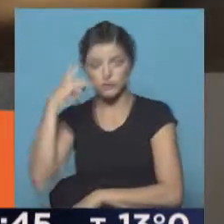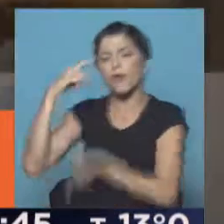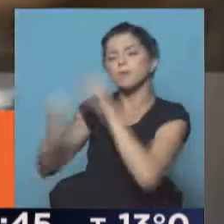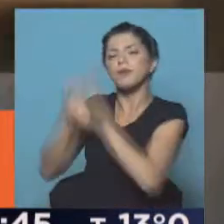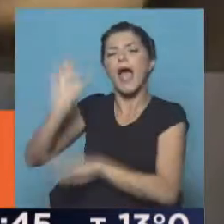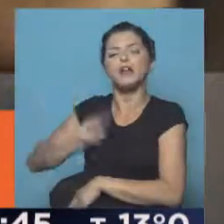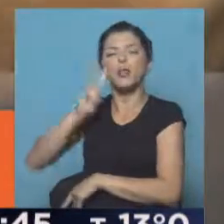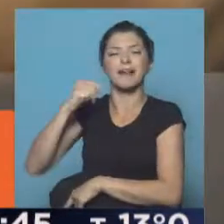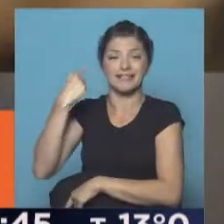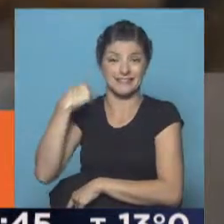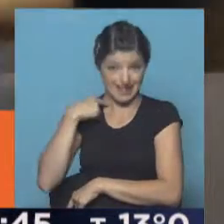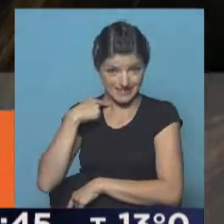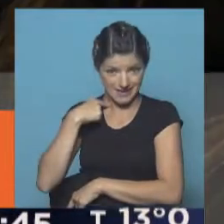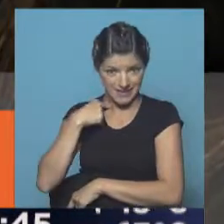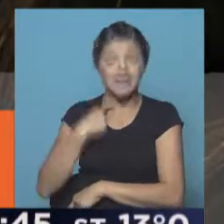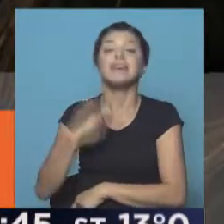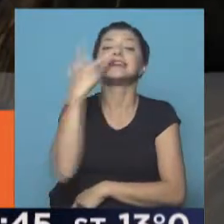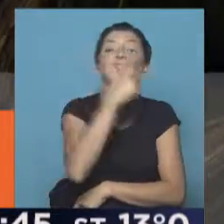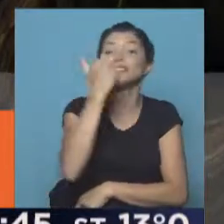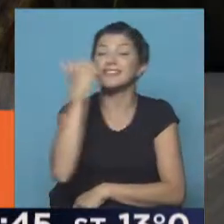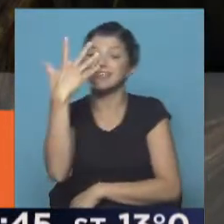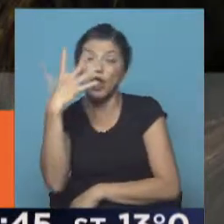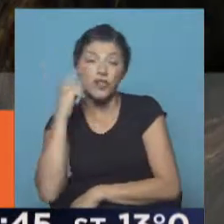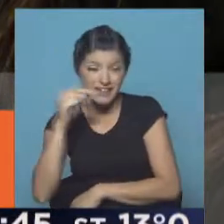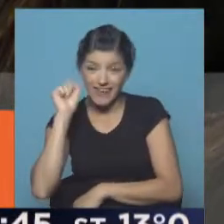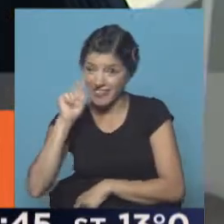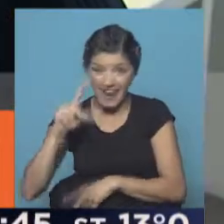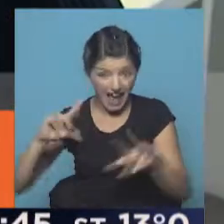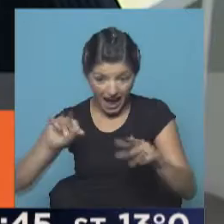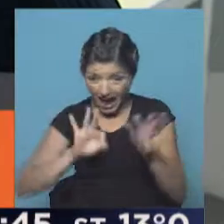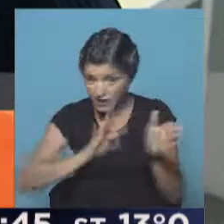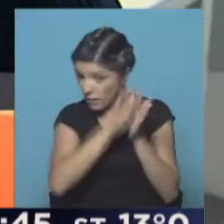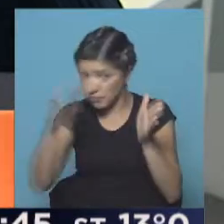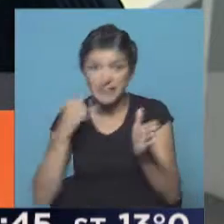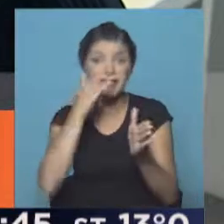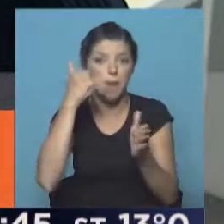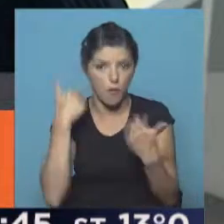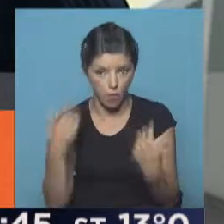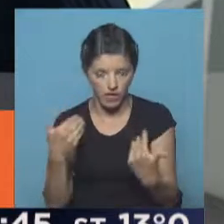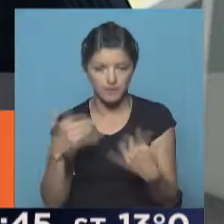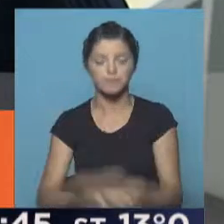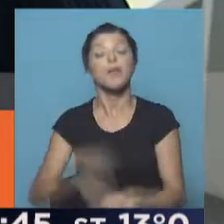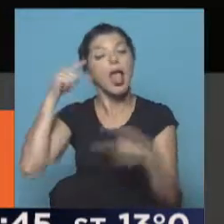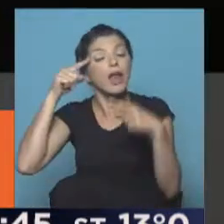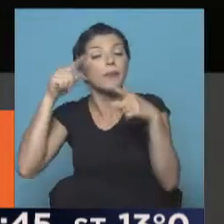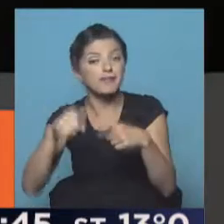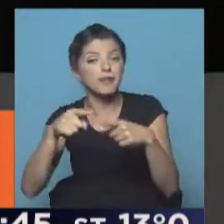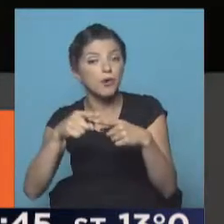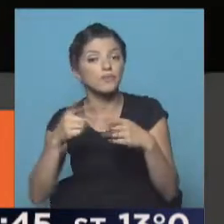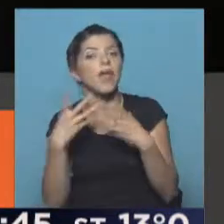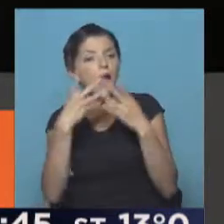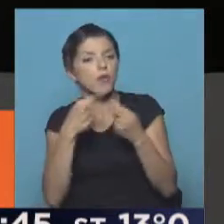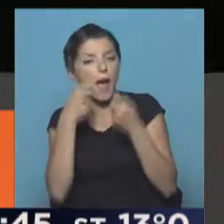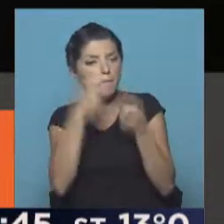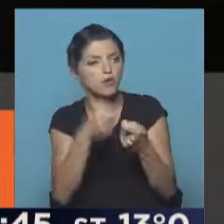2013 y funciona los 365 días del año. Tiene como fin contener a la mujer en su